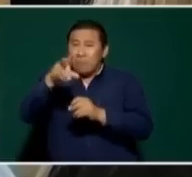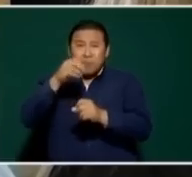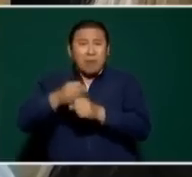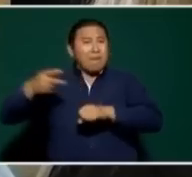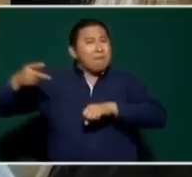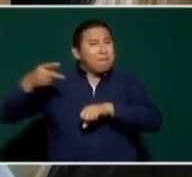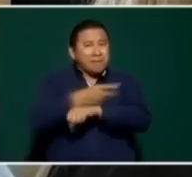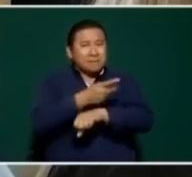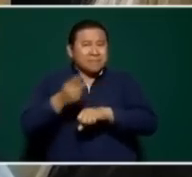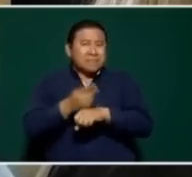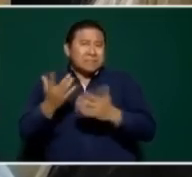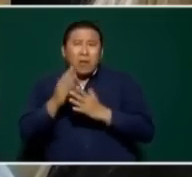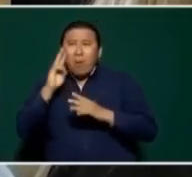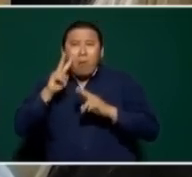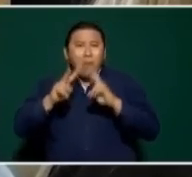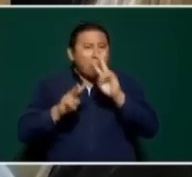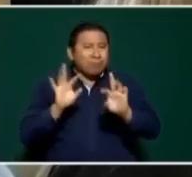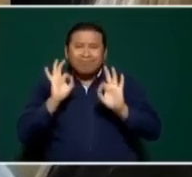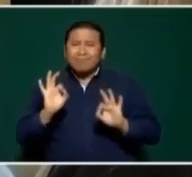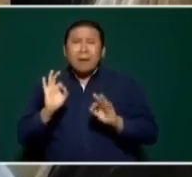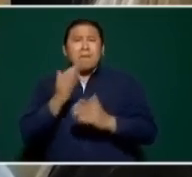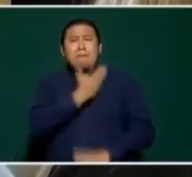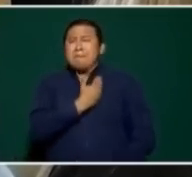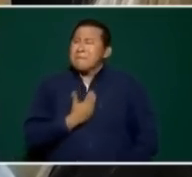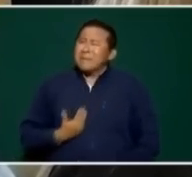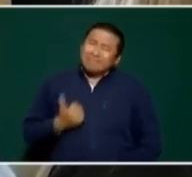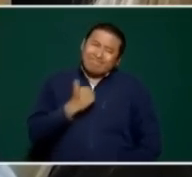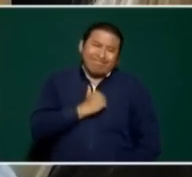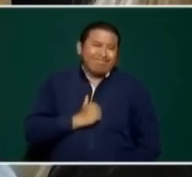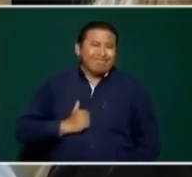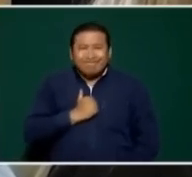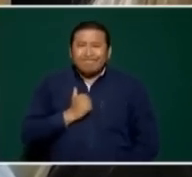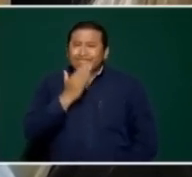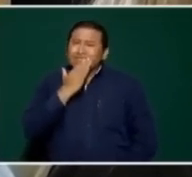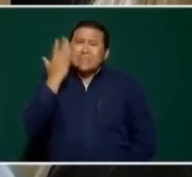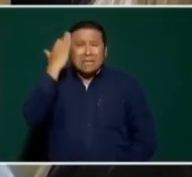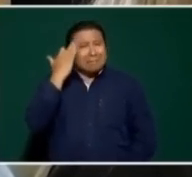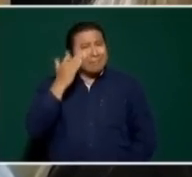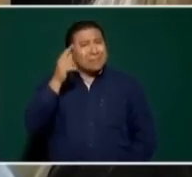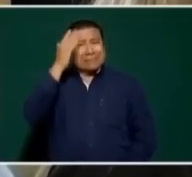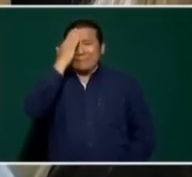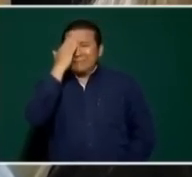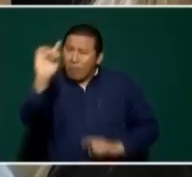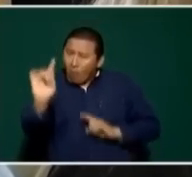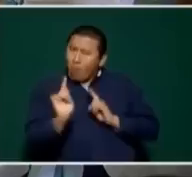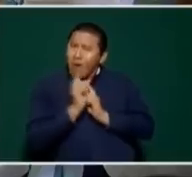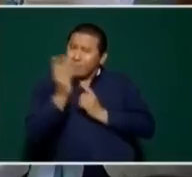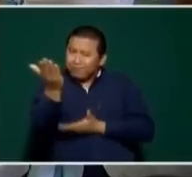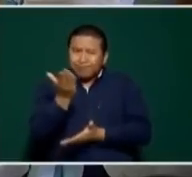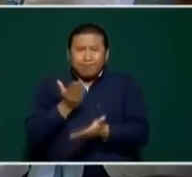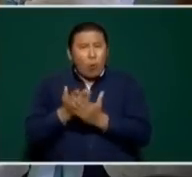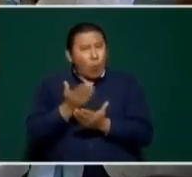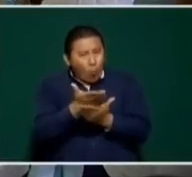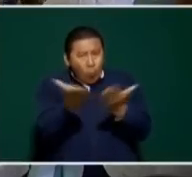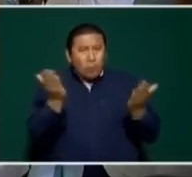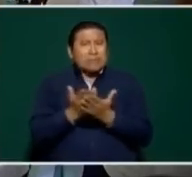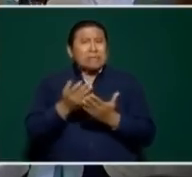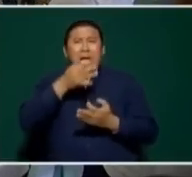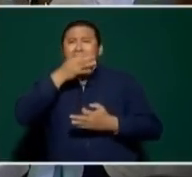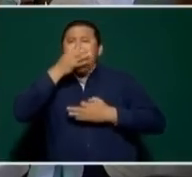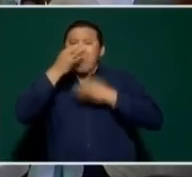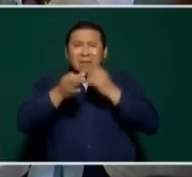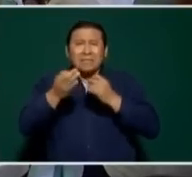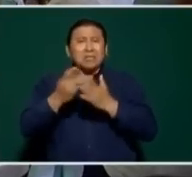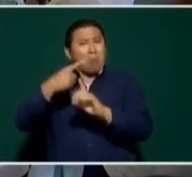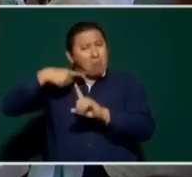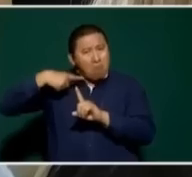está pasando. Y no vemos, presidente, lo lamento mucho, ya tenemos mucho tiempo conociéndonos, que usted esté manejando